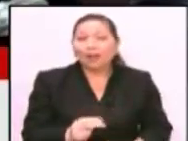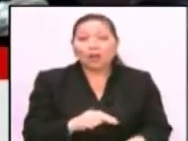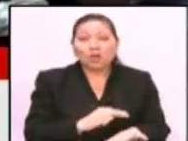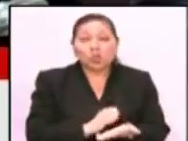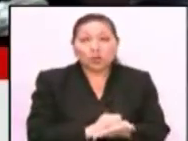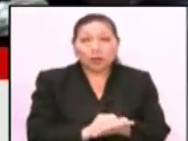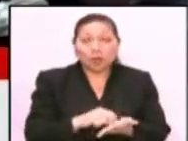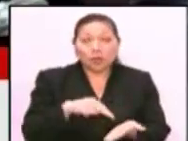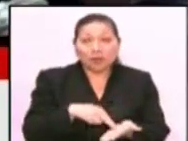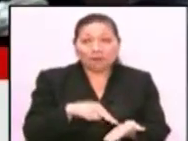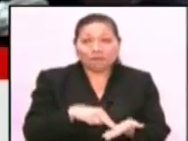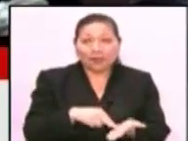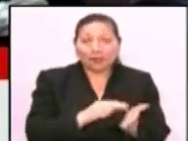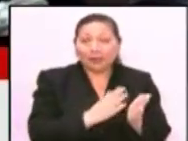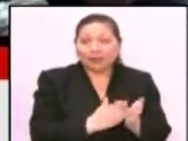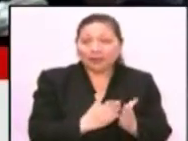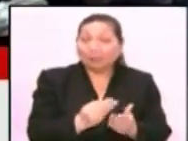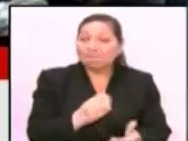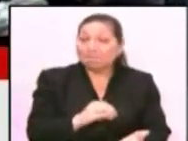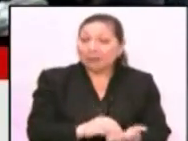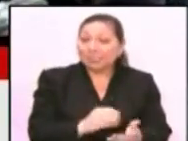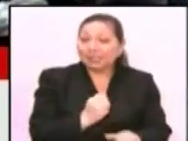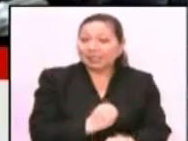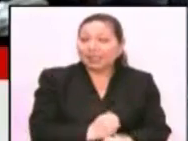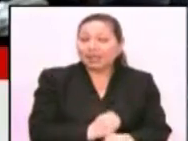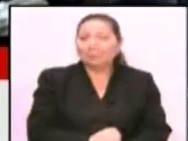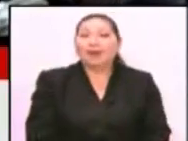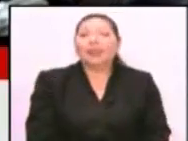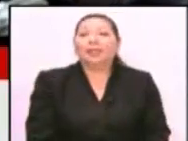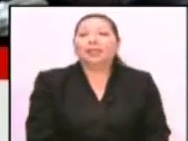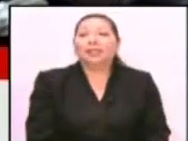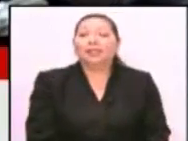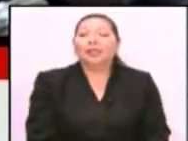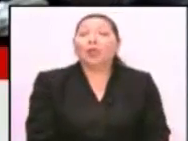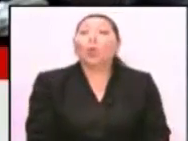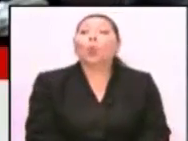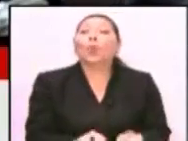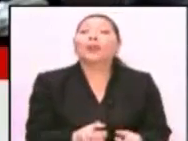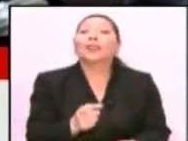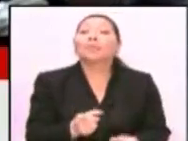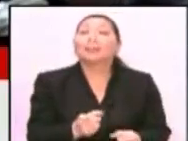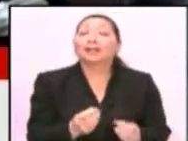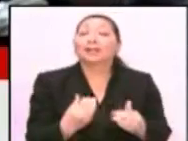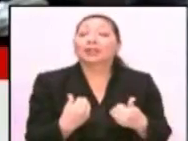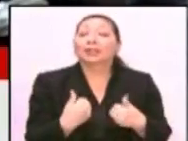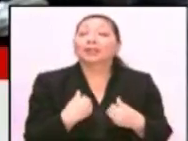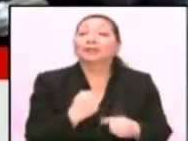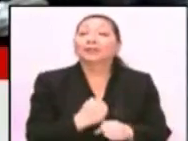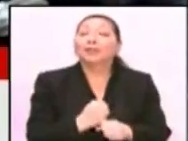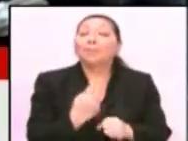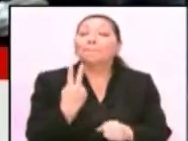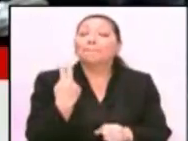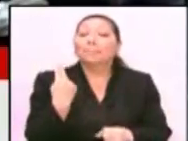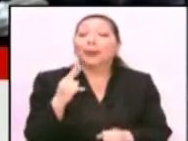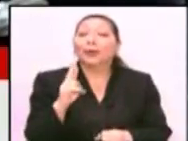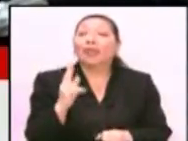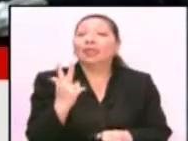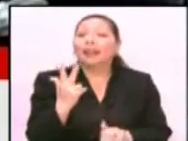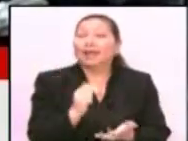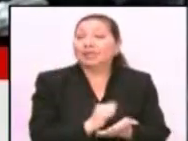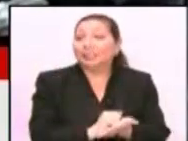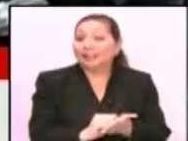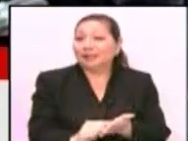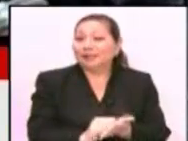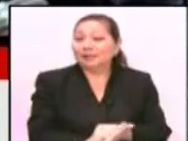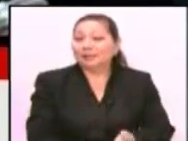noviembre de este año va a medir el número de empleos que se han generado y cuántas personas han mantenido el trabajo por 3 meses y le